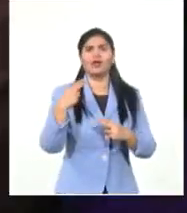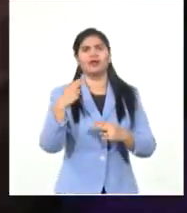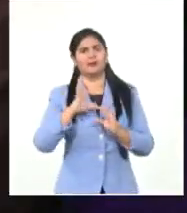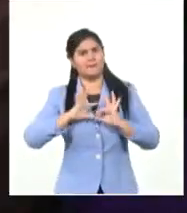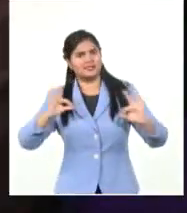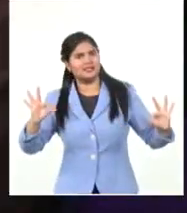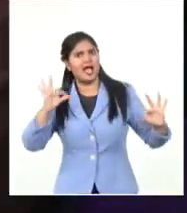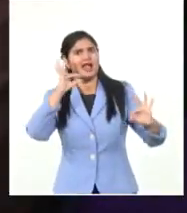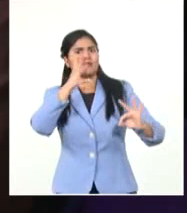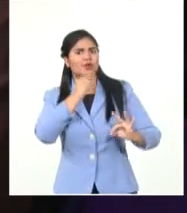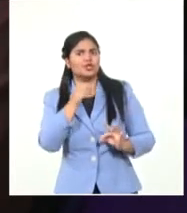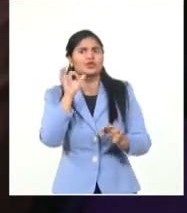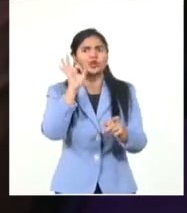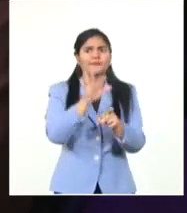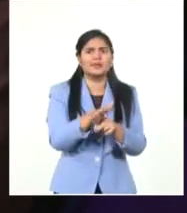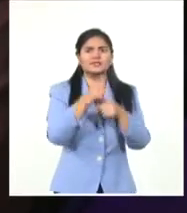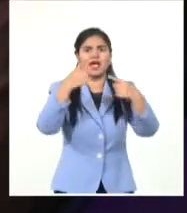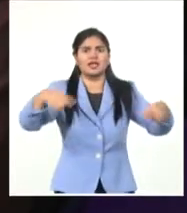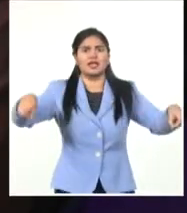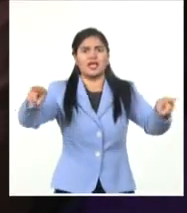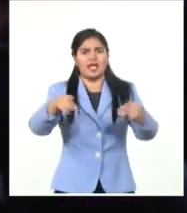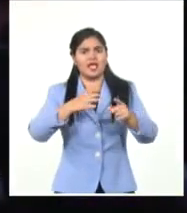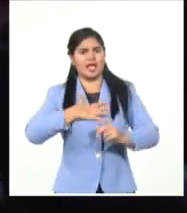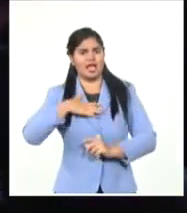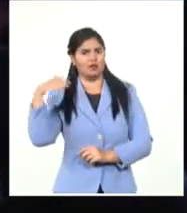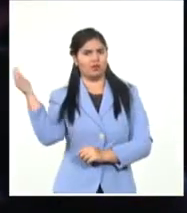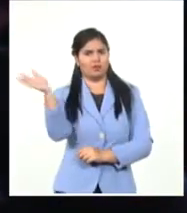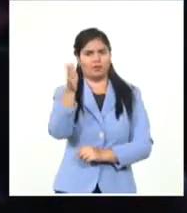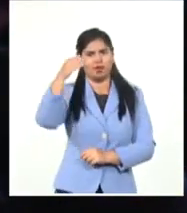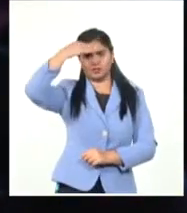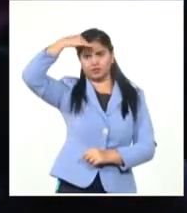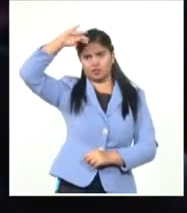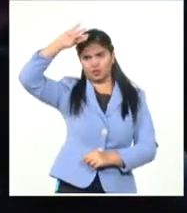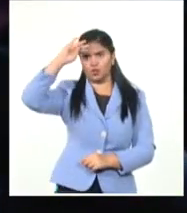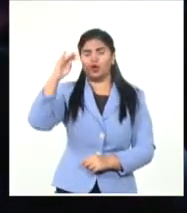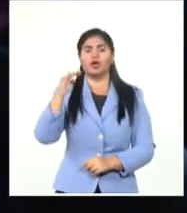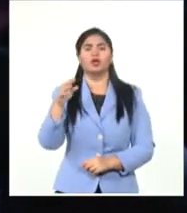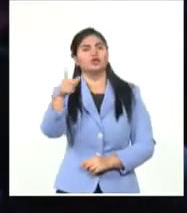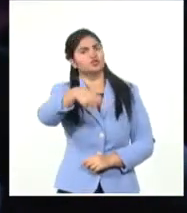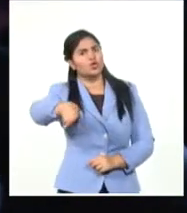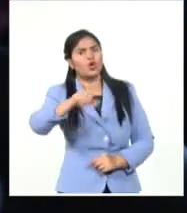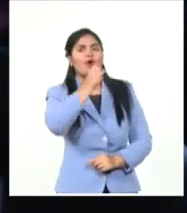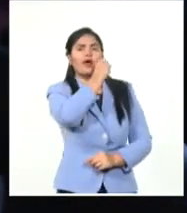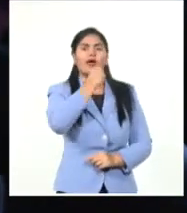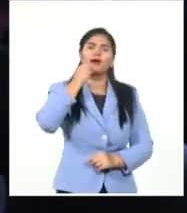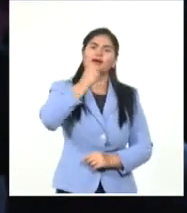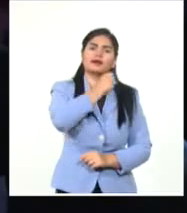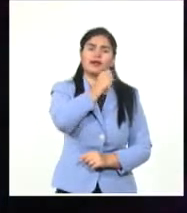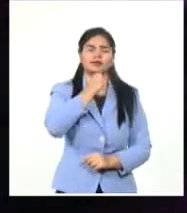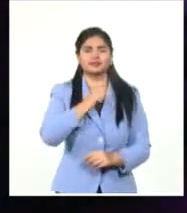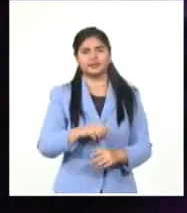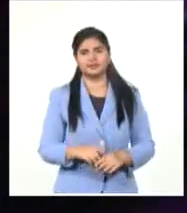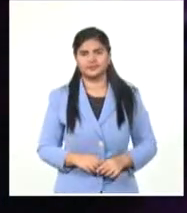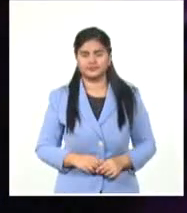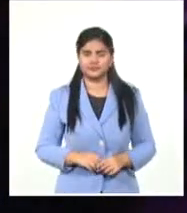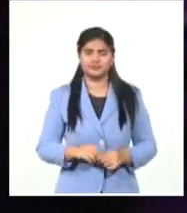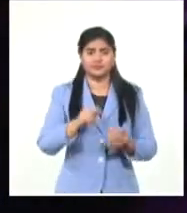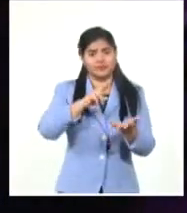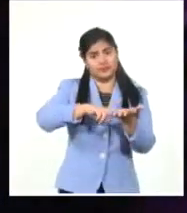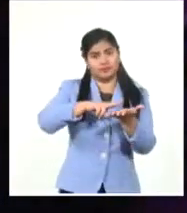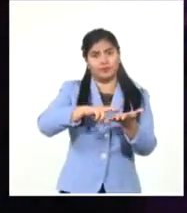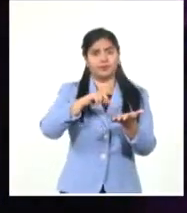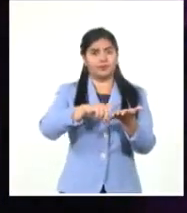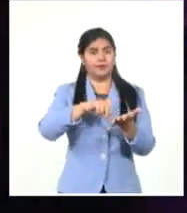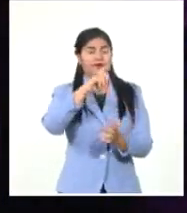transmisiones con el himno invasor e hizo públicos los partes de la guerra que el enemigo pretendía silenciar. El miembro del secretariado